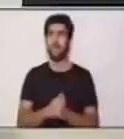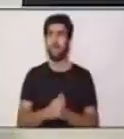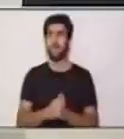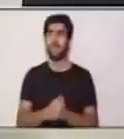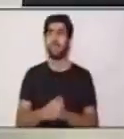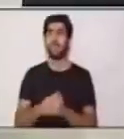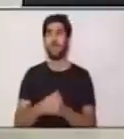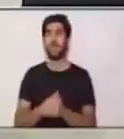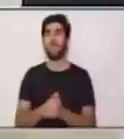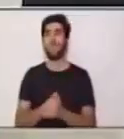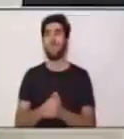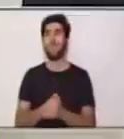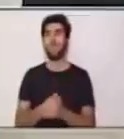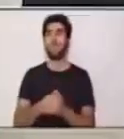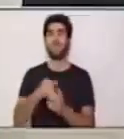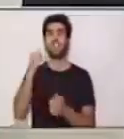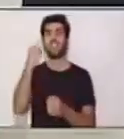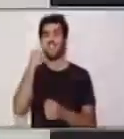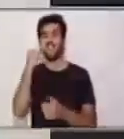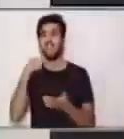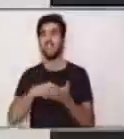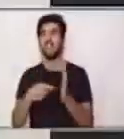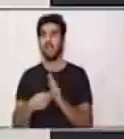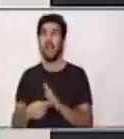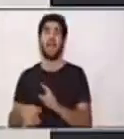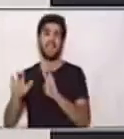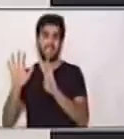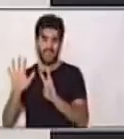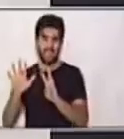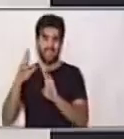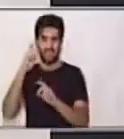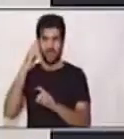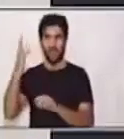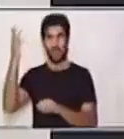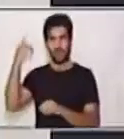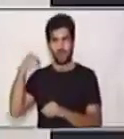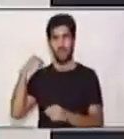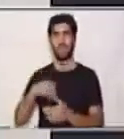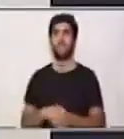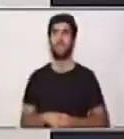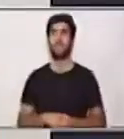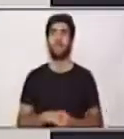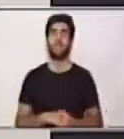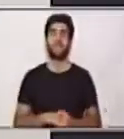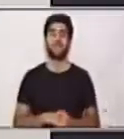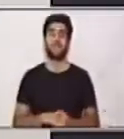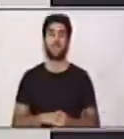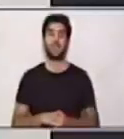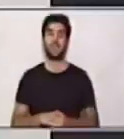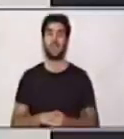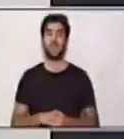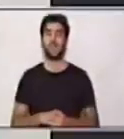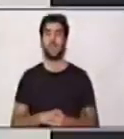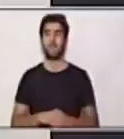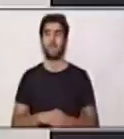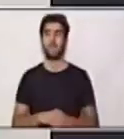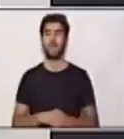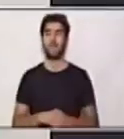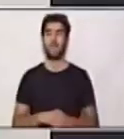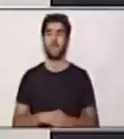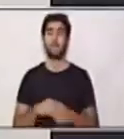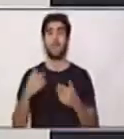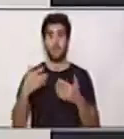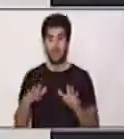la amplitud del intervalo es 7. Y la frecuencia de ese intervalo es